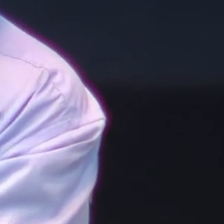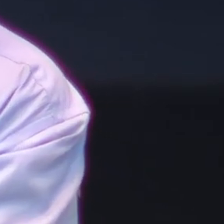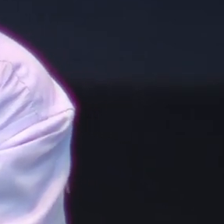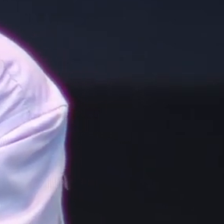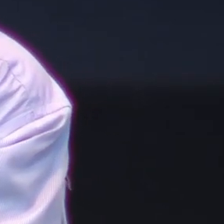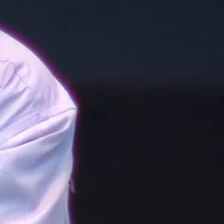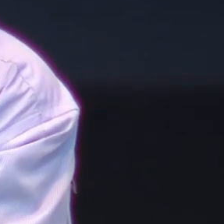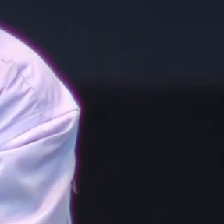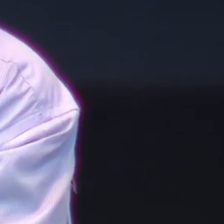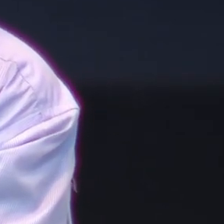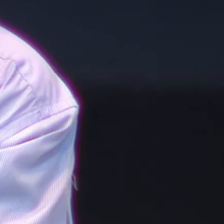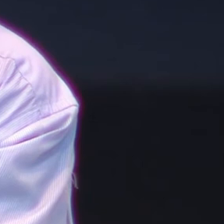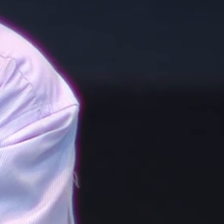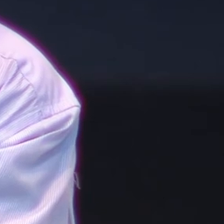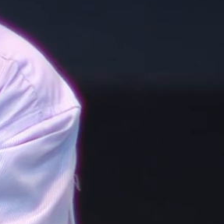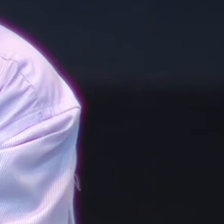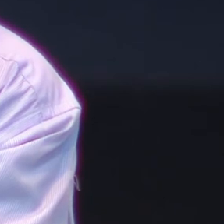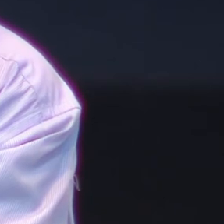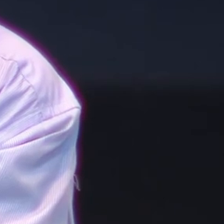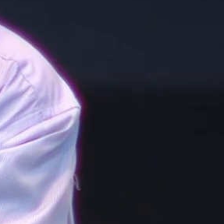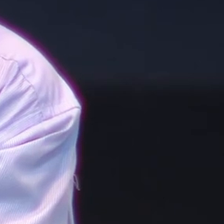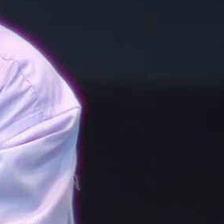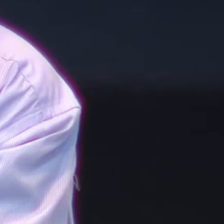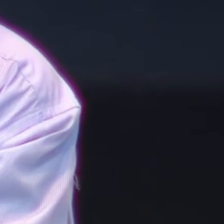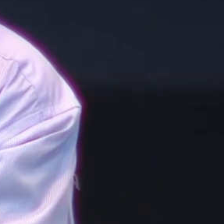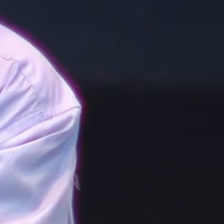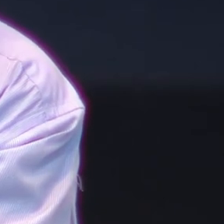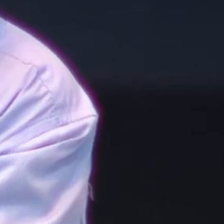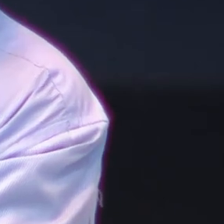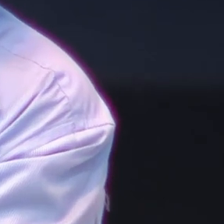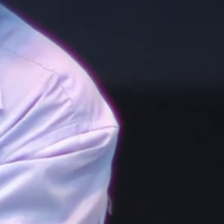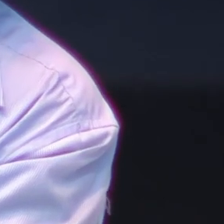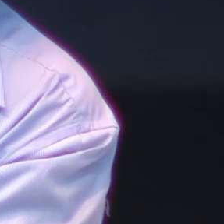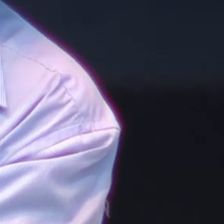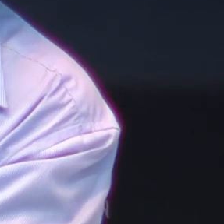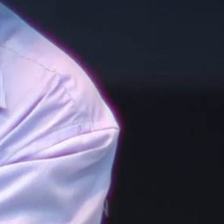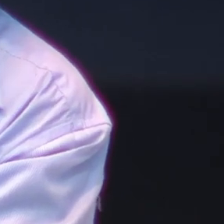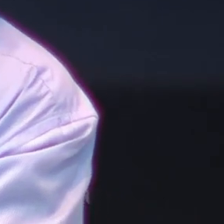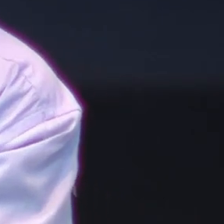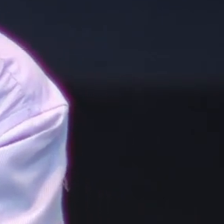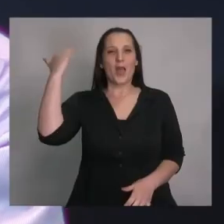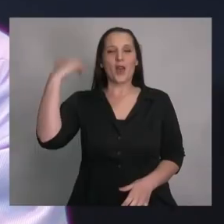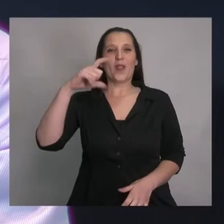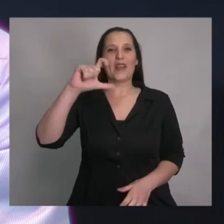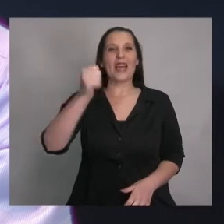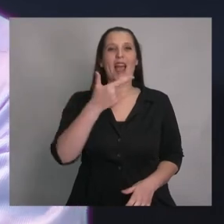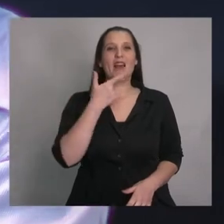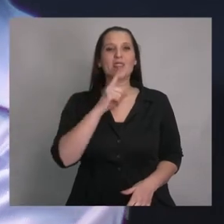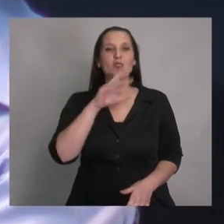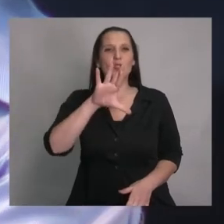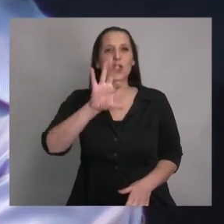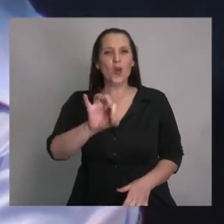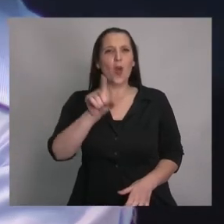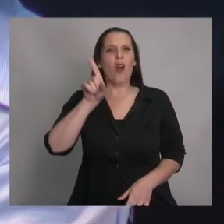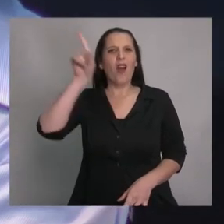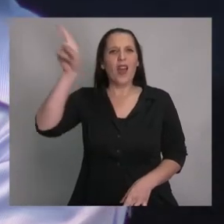hambre y recordaba josé de castro aquel